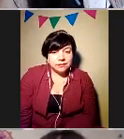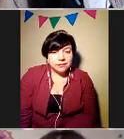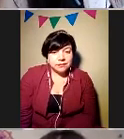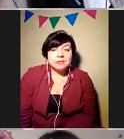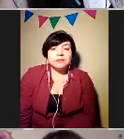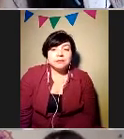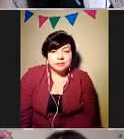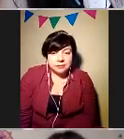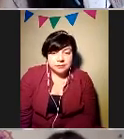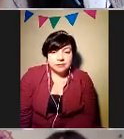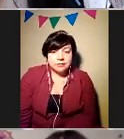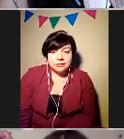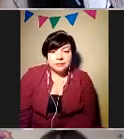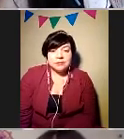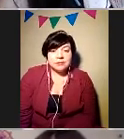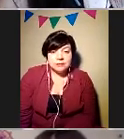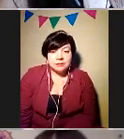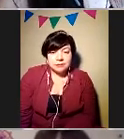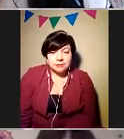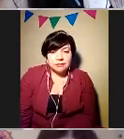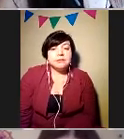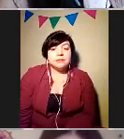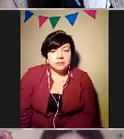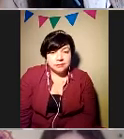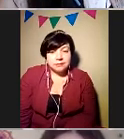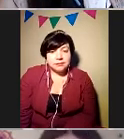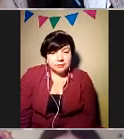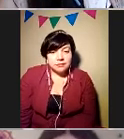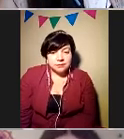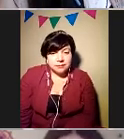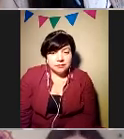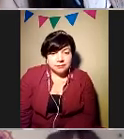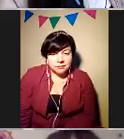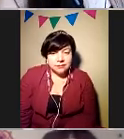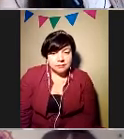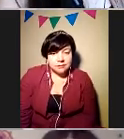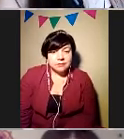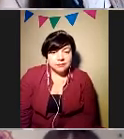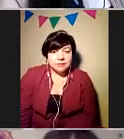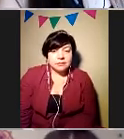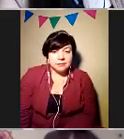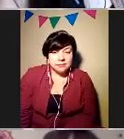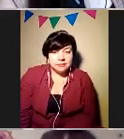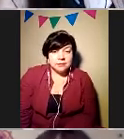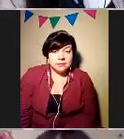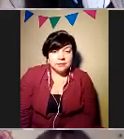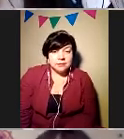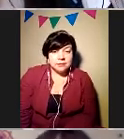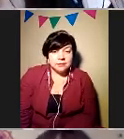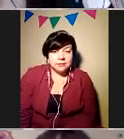la muelen y me compré el Cicotex y lo para tejer. Y se hace aquí en Chile con toneladas y toneladas y toneladas y toneladas de